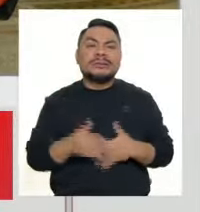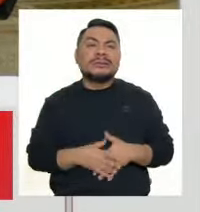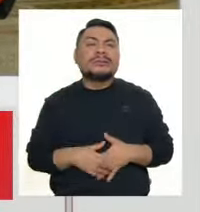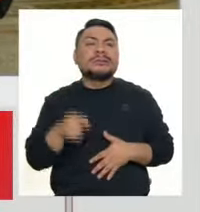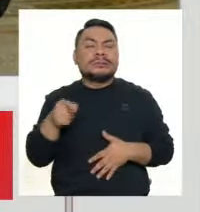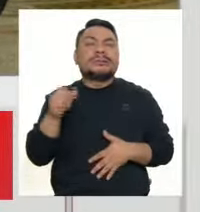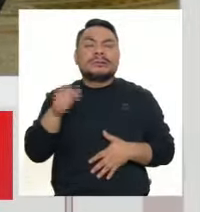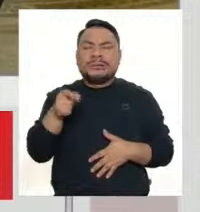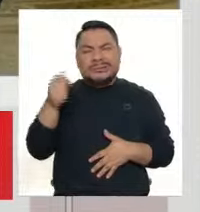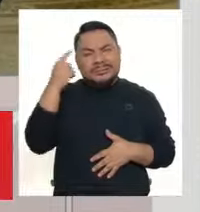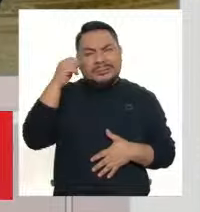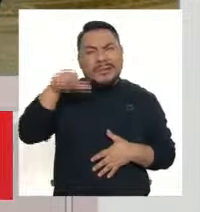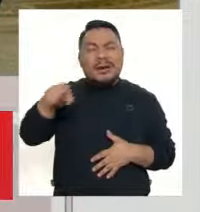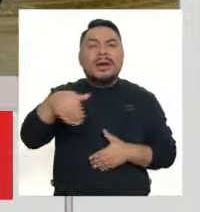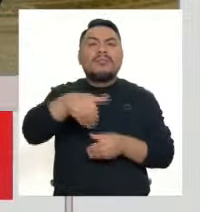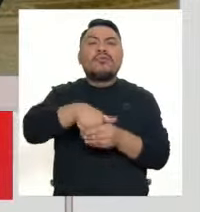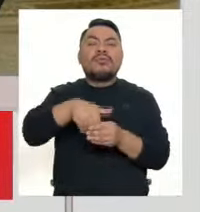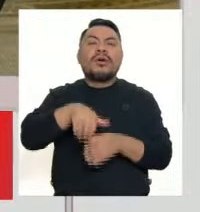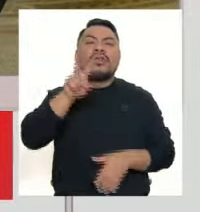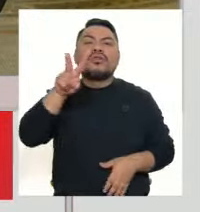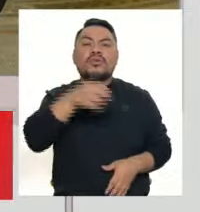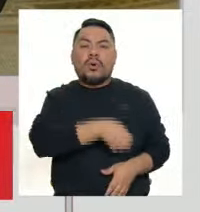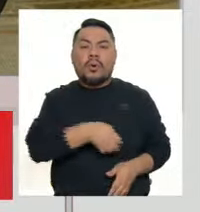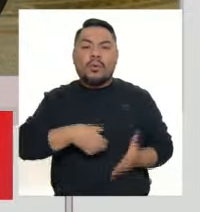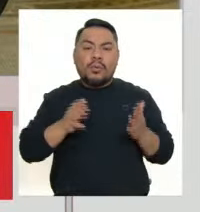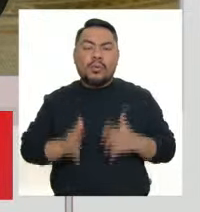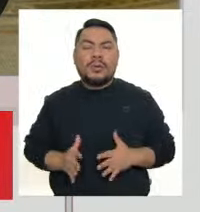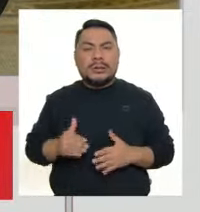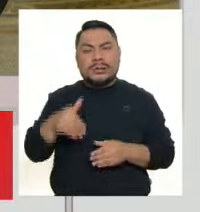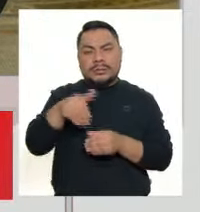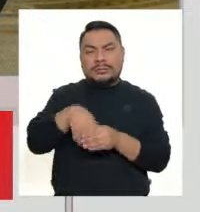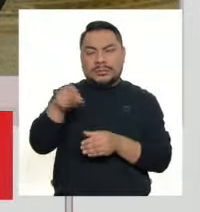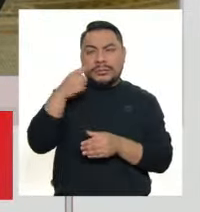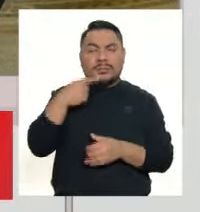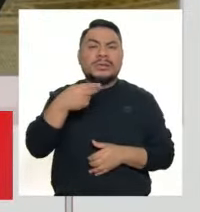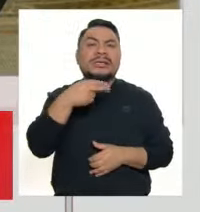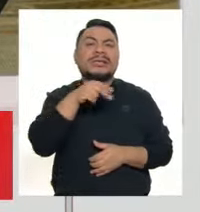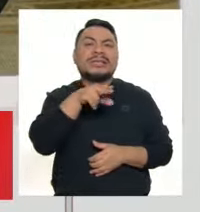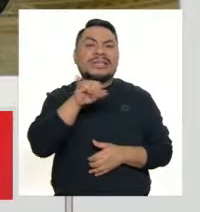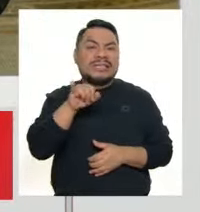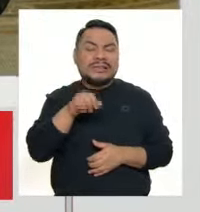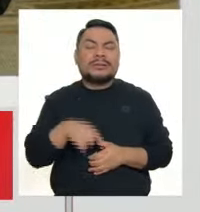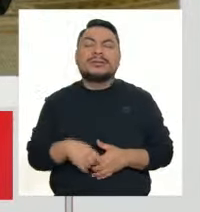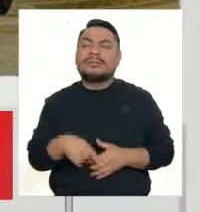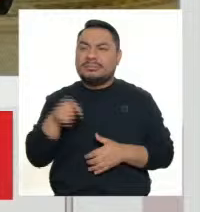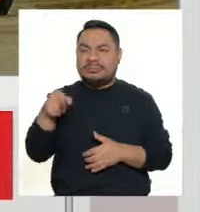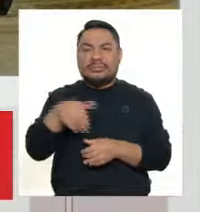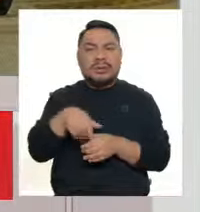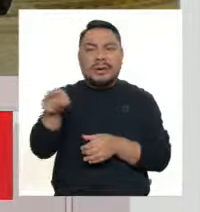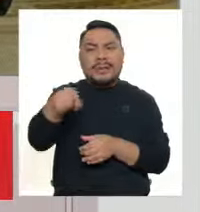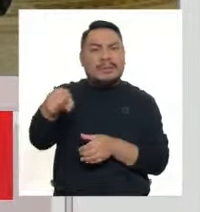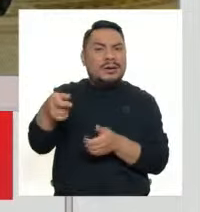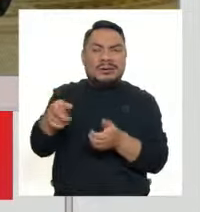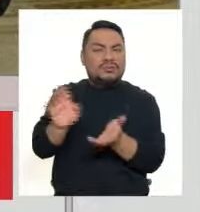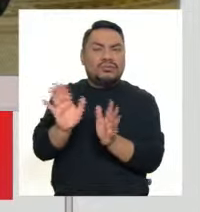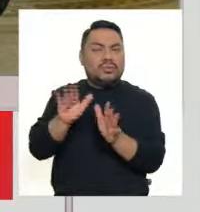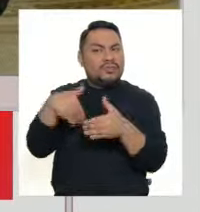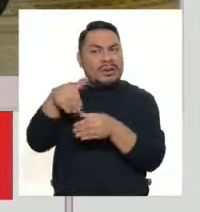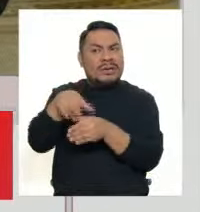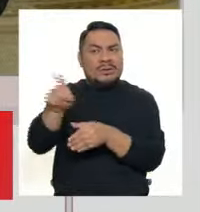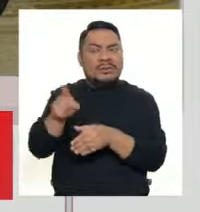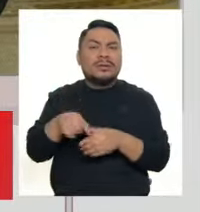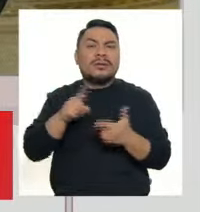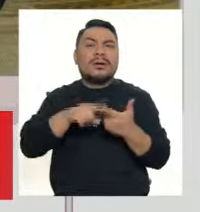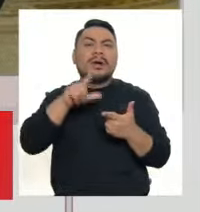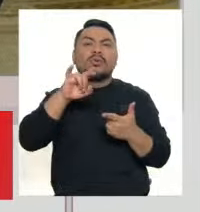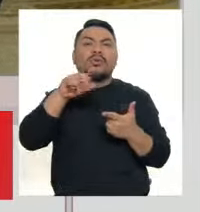el voto, ¿no?, de dos congresistas de la República, del congresista Gerí, entre ellos, ¿no?, también de José